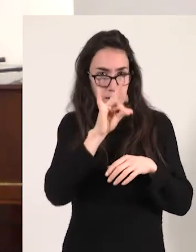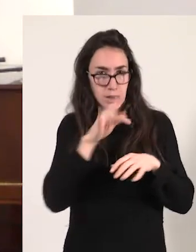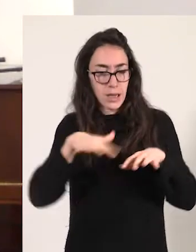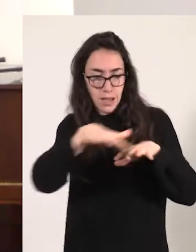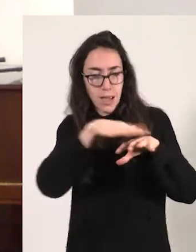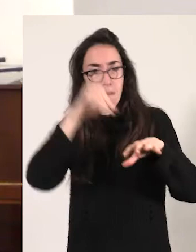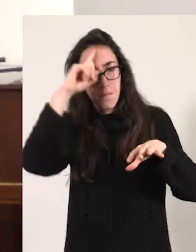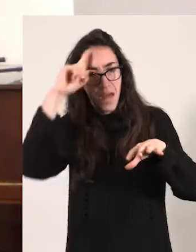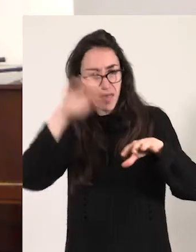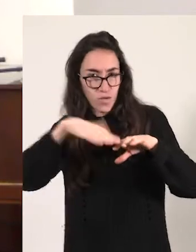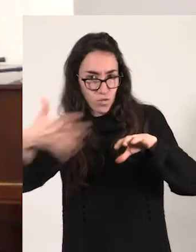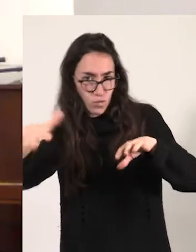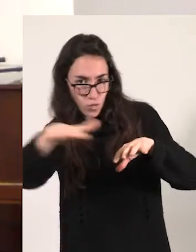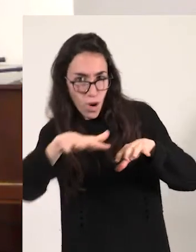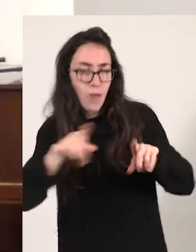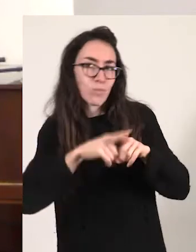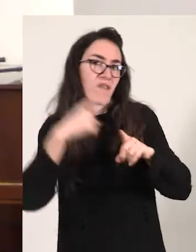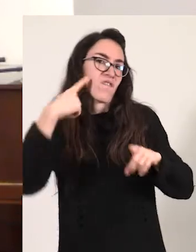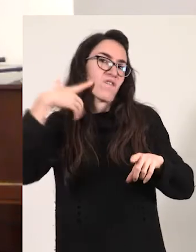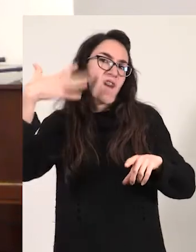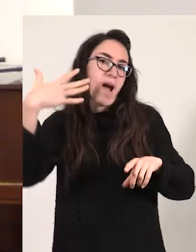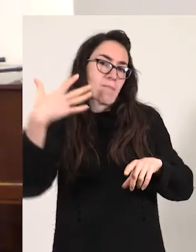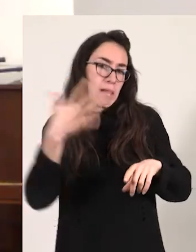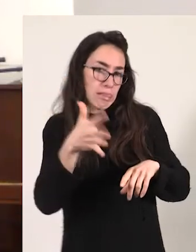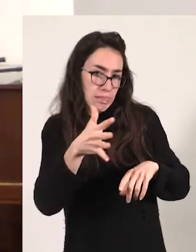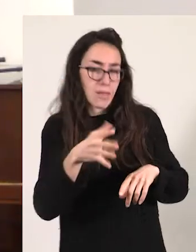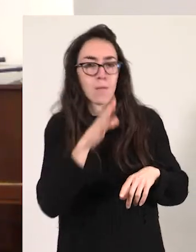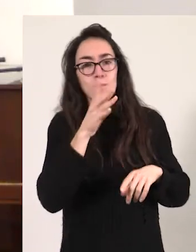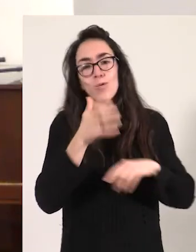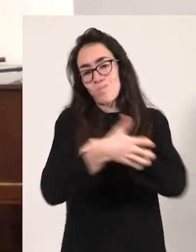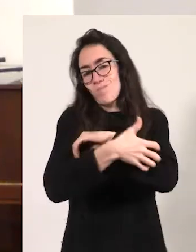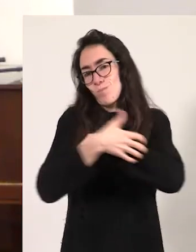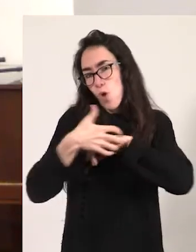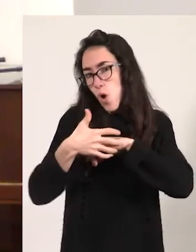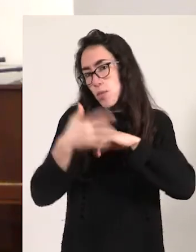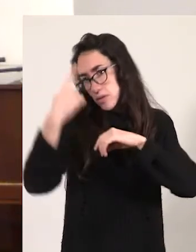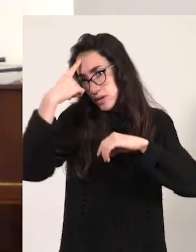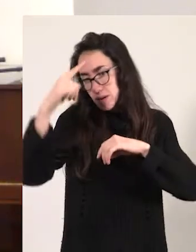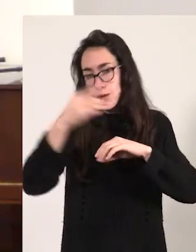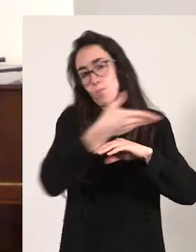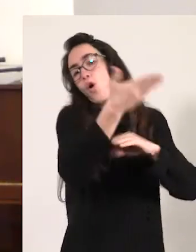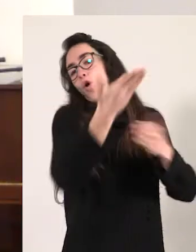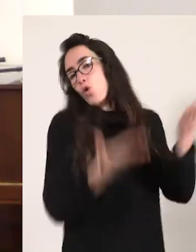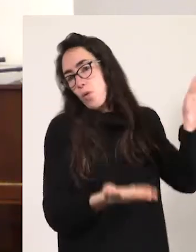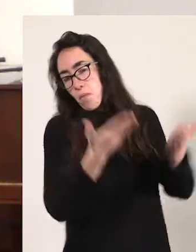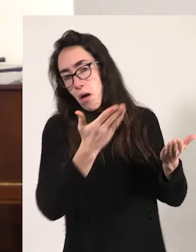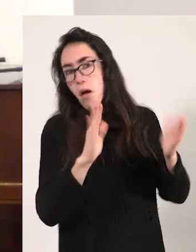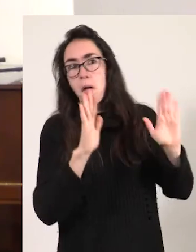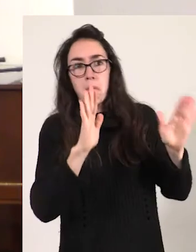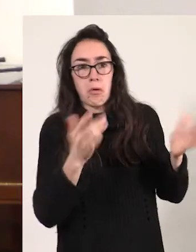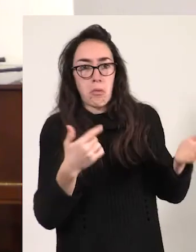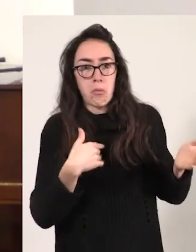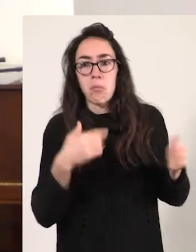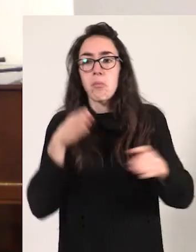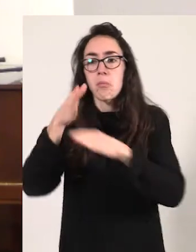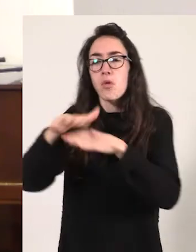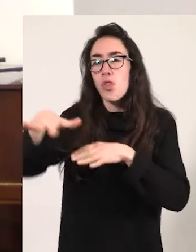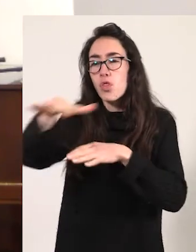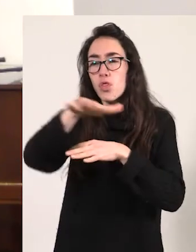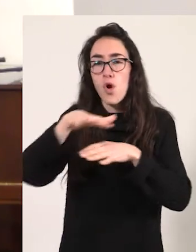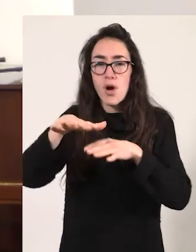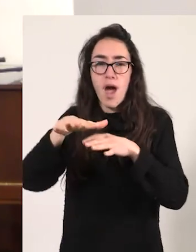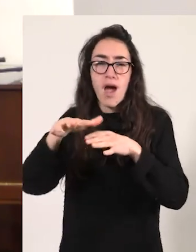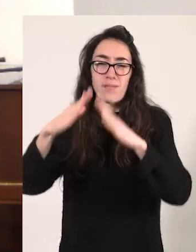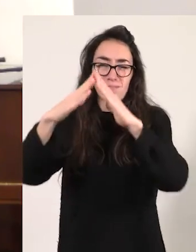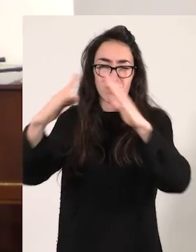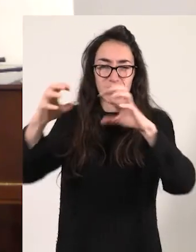ido, que sí, que está en la periferia, que sí, que es más popular, que puede ser que cuya renta es más baja que en otros sitios, pero